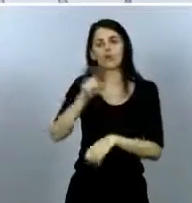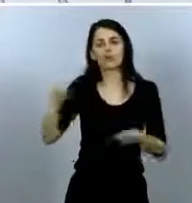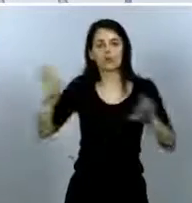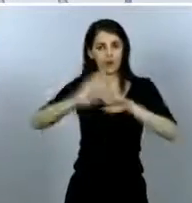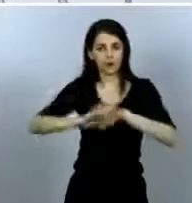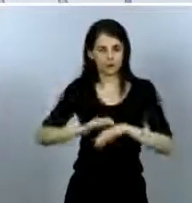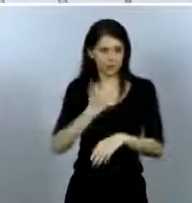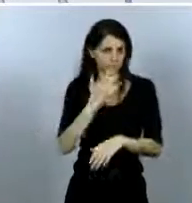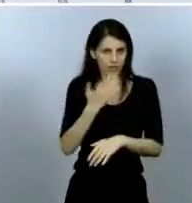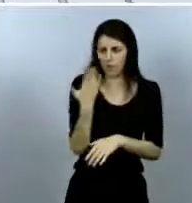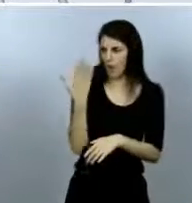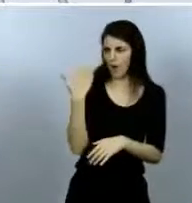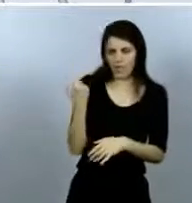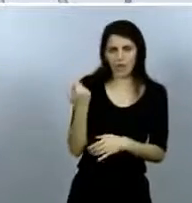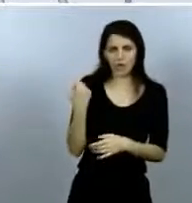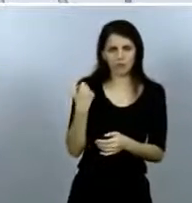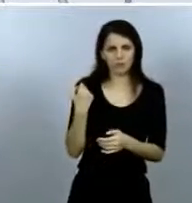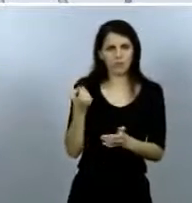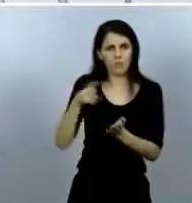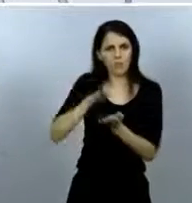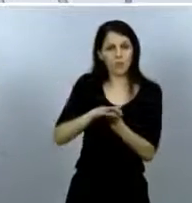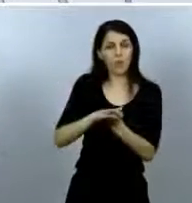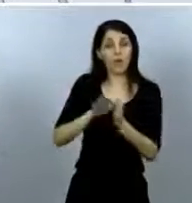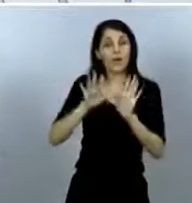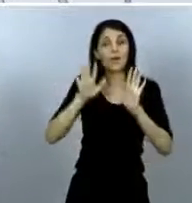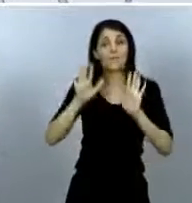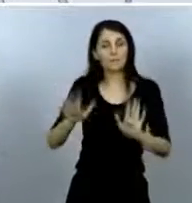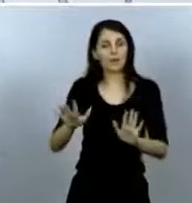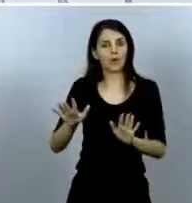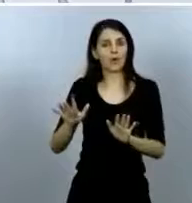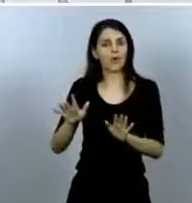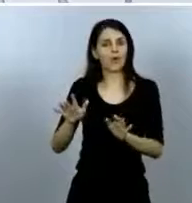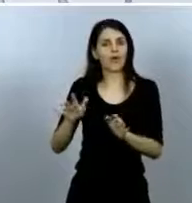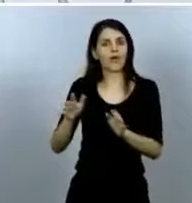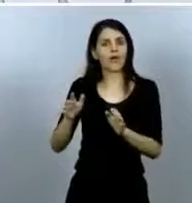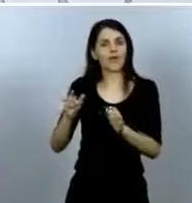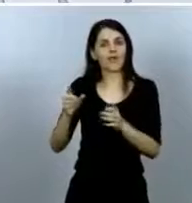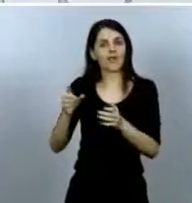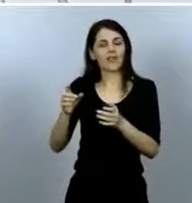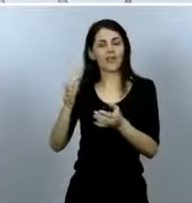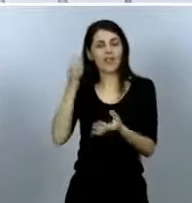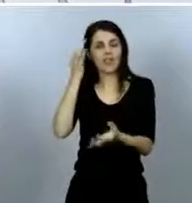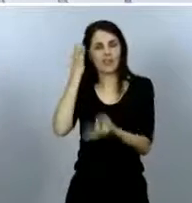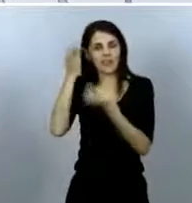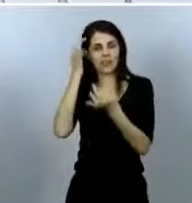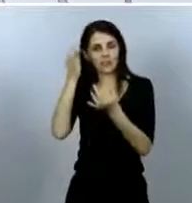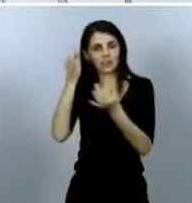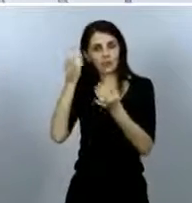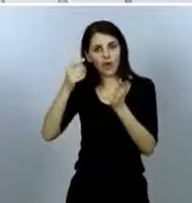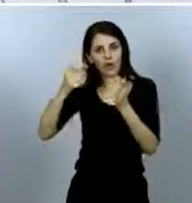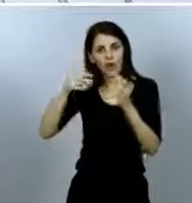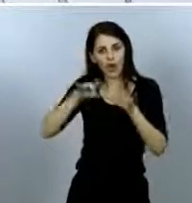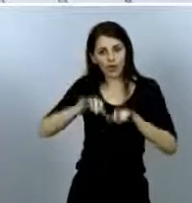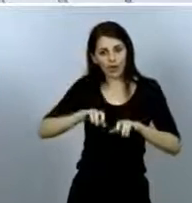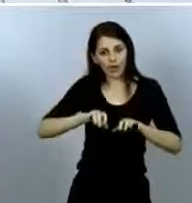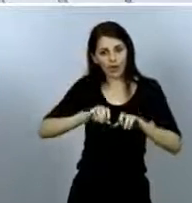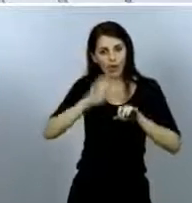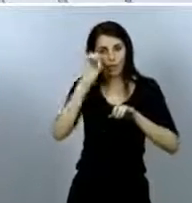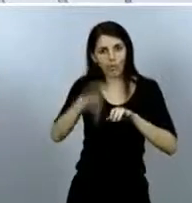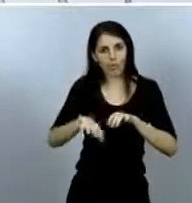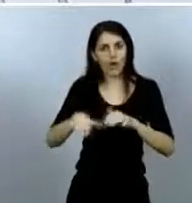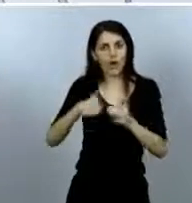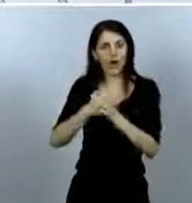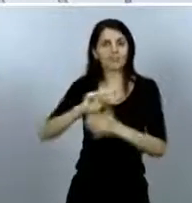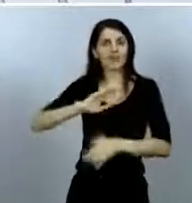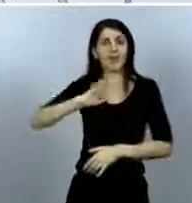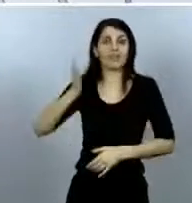pero los datos no se introducen a las doce y media de la noche o hasta la mañana siguiente